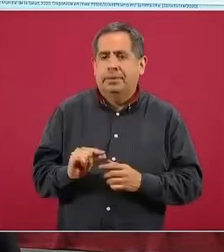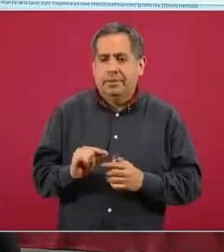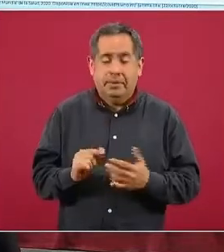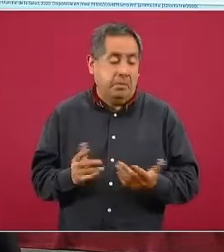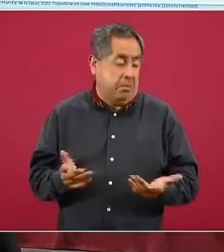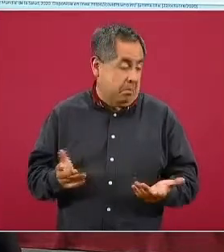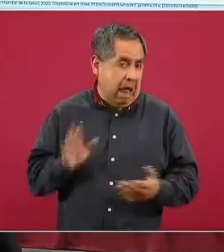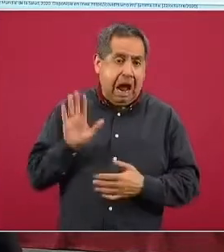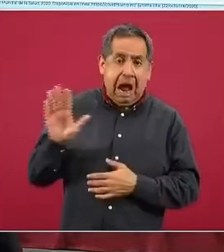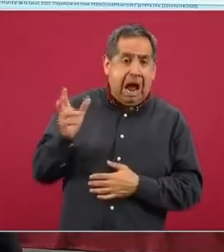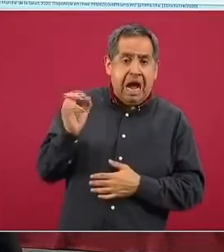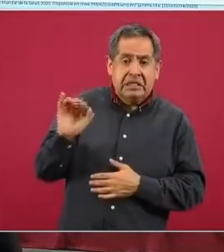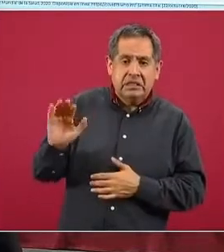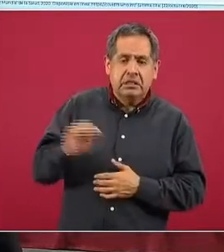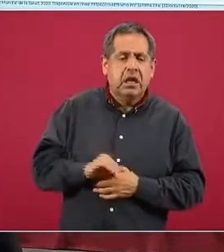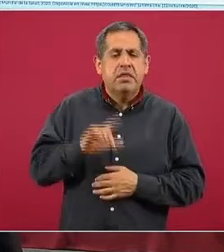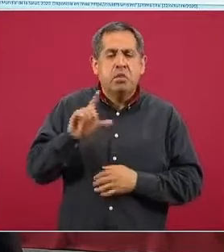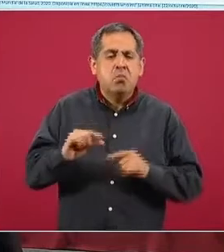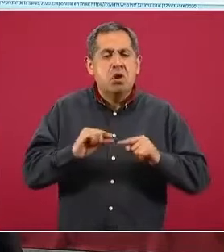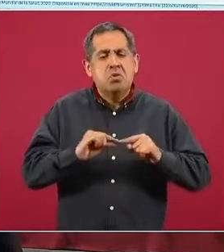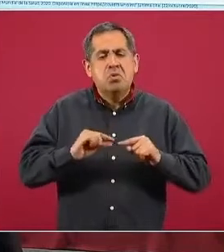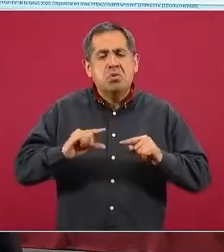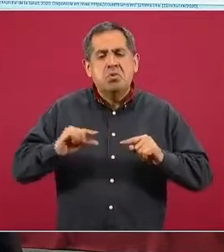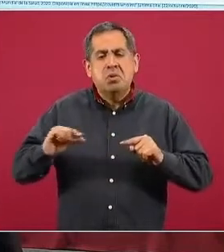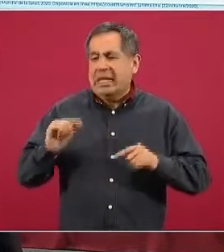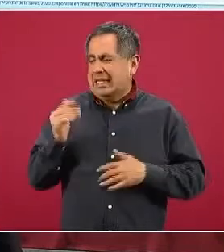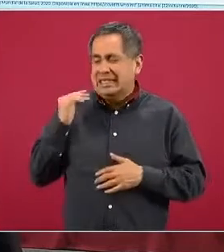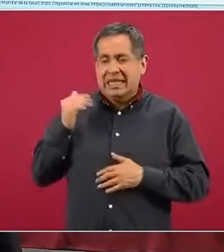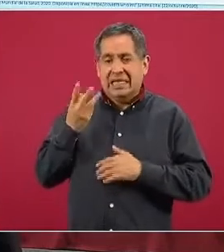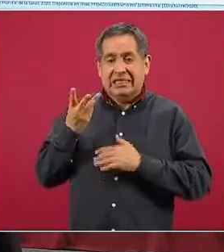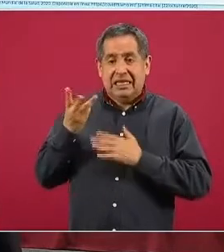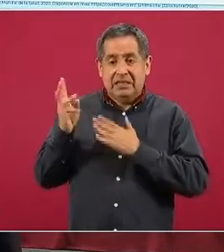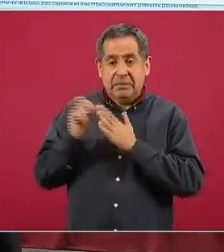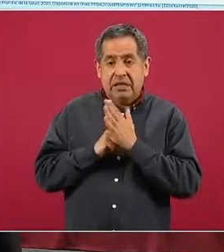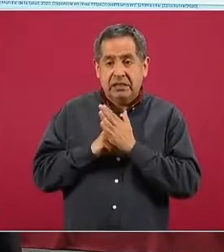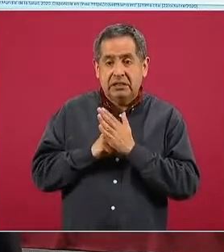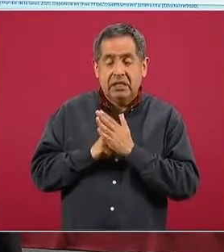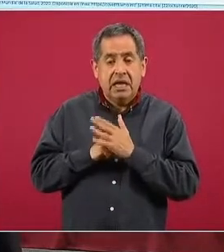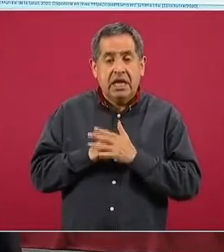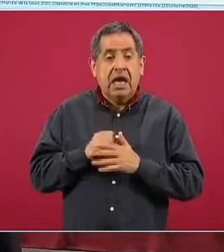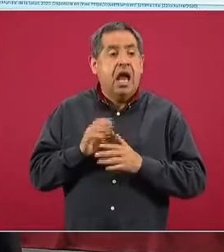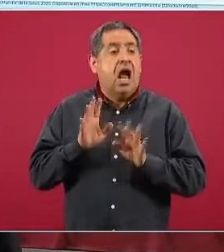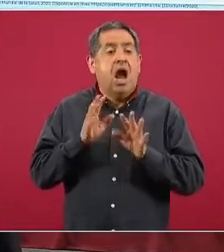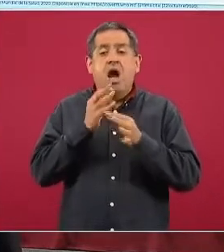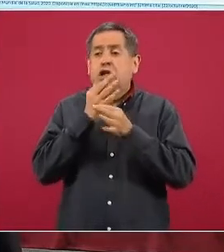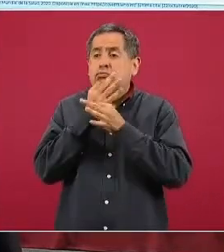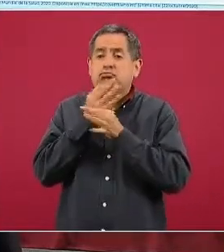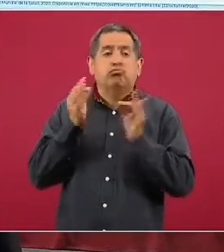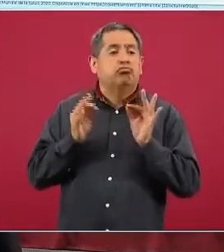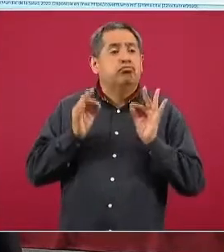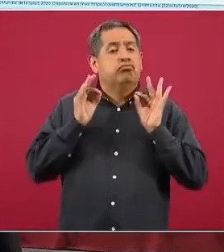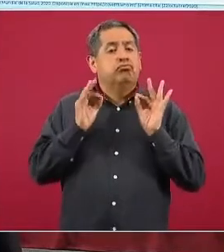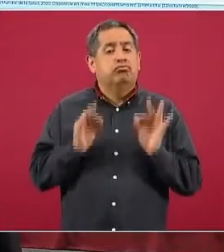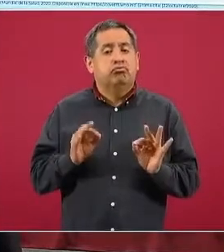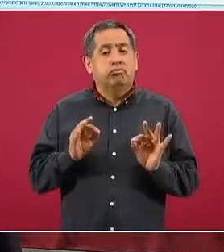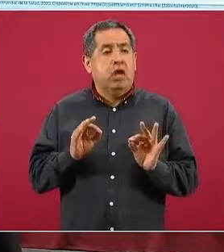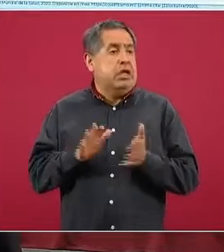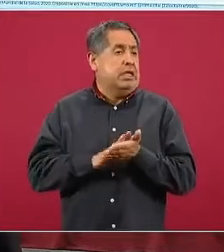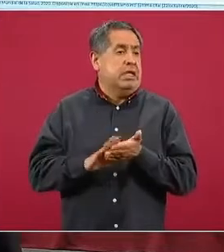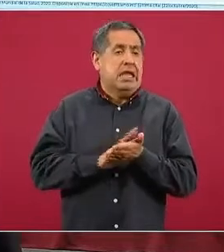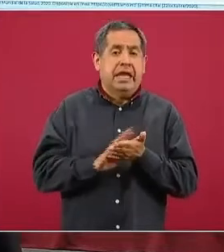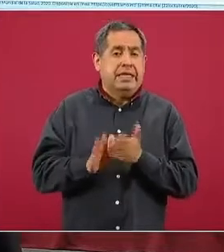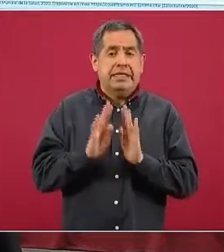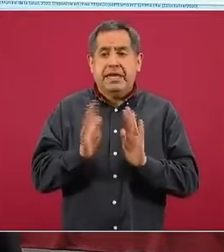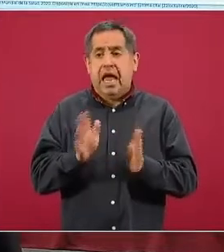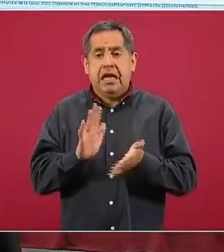Posteriormente, han tenido mínima transmisión. Hace aproximadamente 3 meses, China había declarado o decretado formalmente la